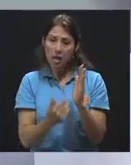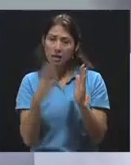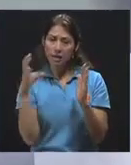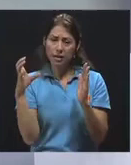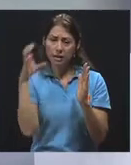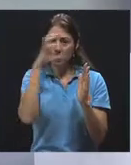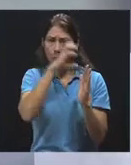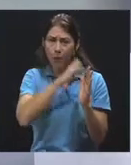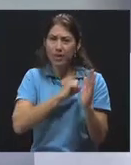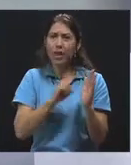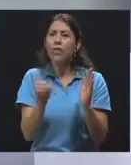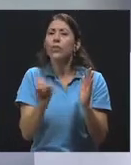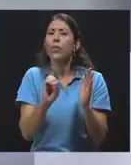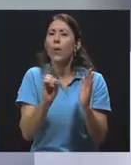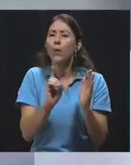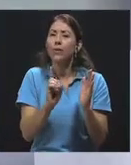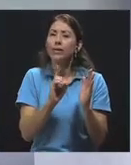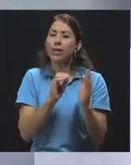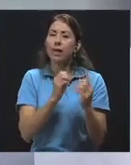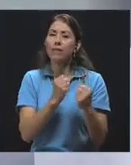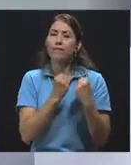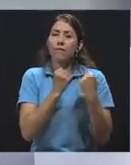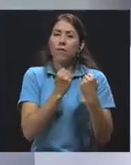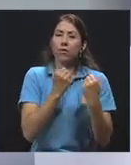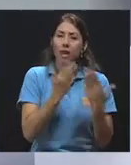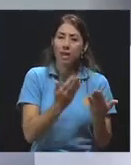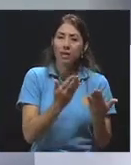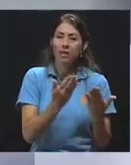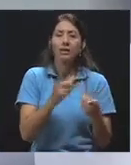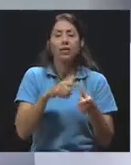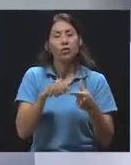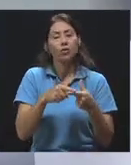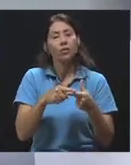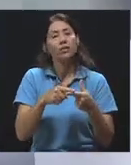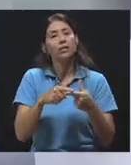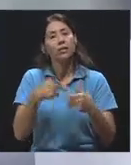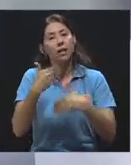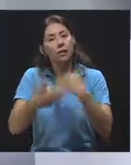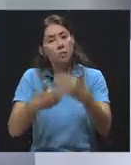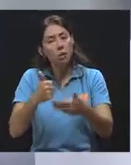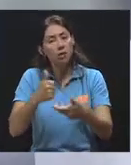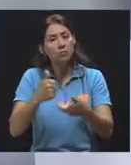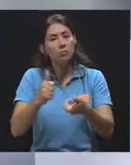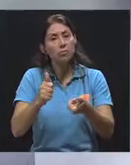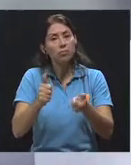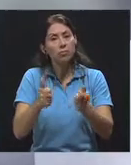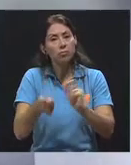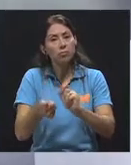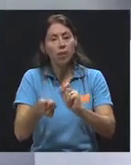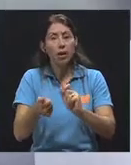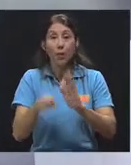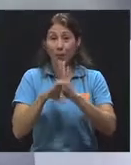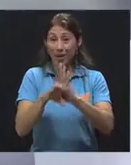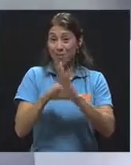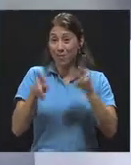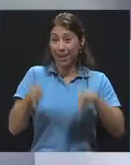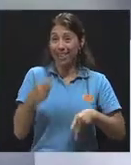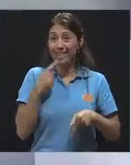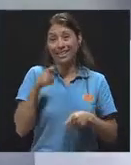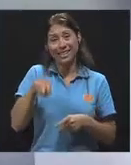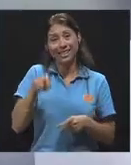dónde descubrimos que están los puntos fuertes, ¿verdad? Y de repente vamos, ajá, haciendo las modificaciones, como esto que la gente dice, el